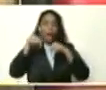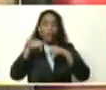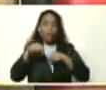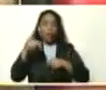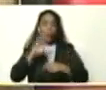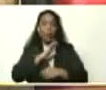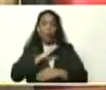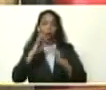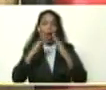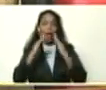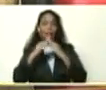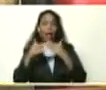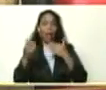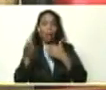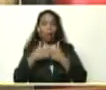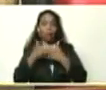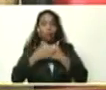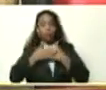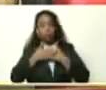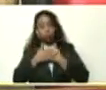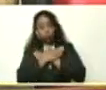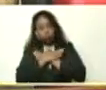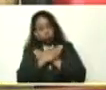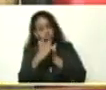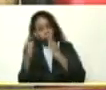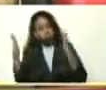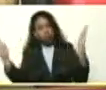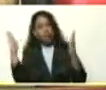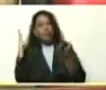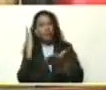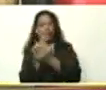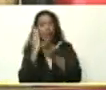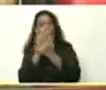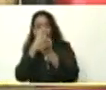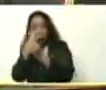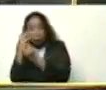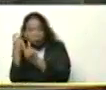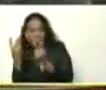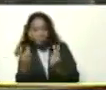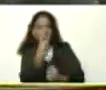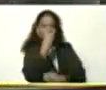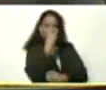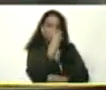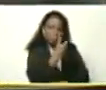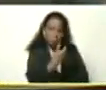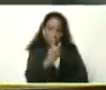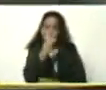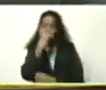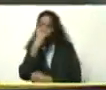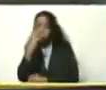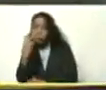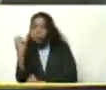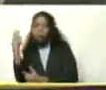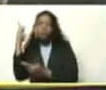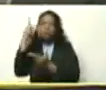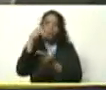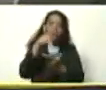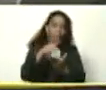y estará de puertas abiertas siempre para sus visitas, para su